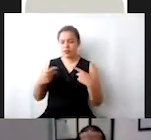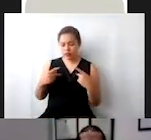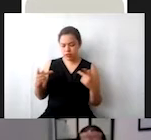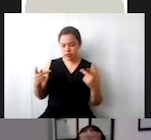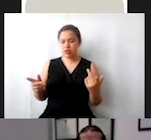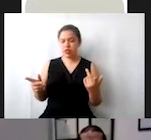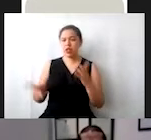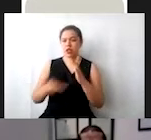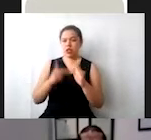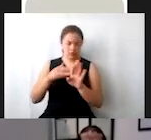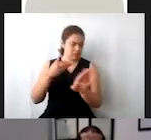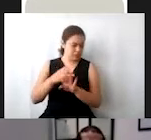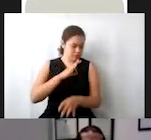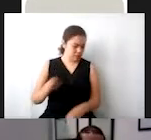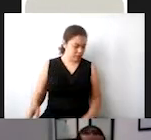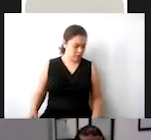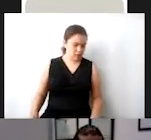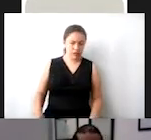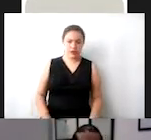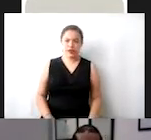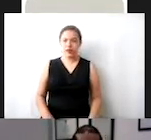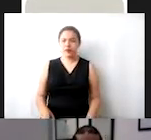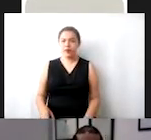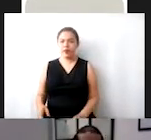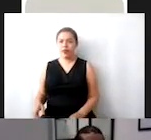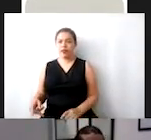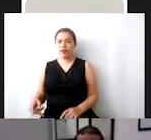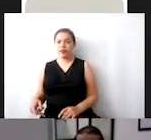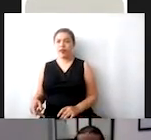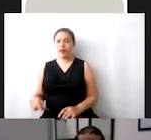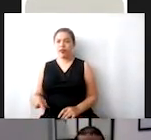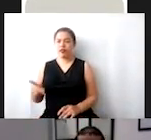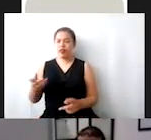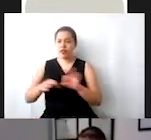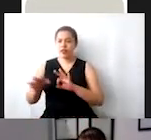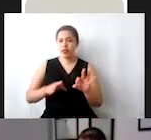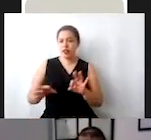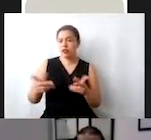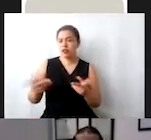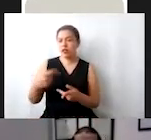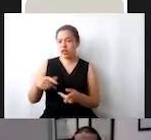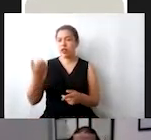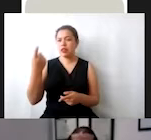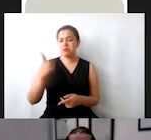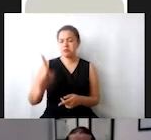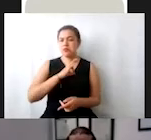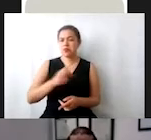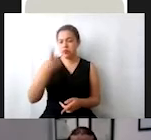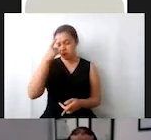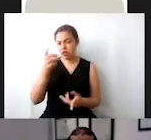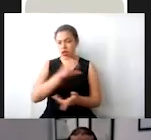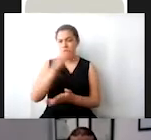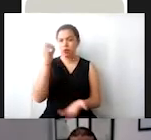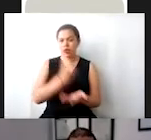otro, pero de entrada el trabajador acreedor puede demandar a quien quiera la totalidad del cumplimiento de las